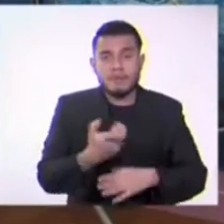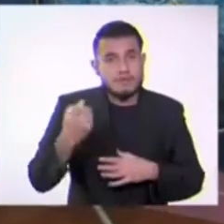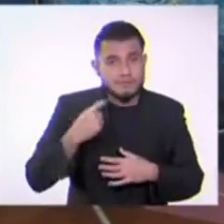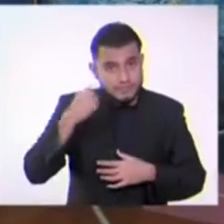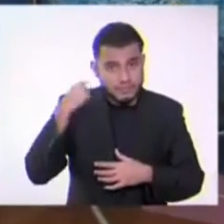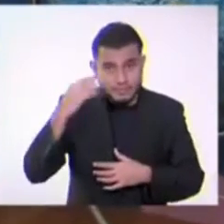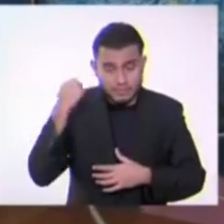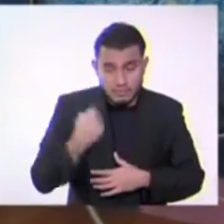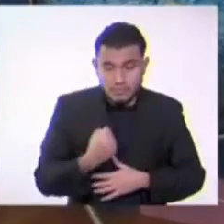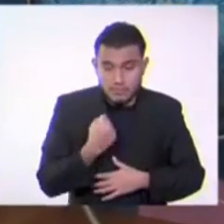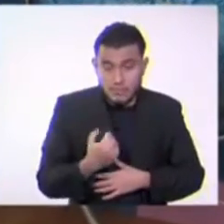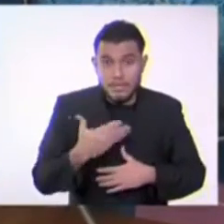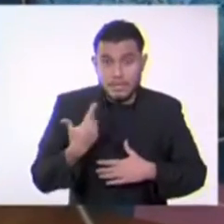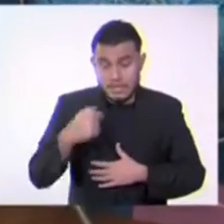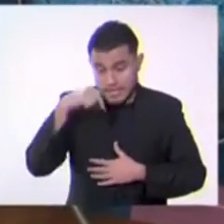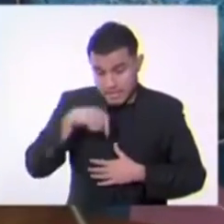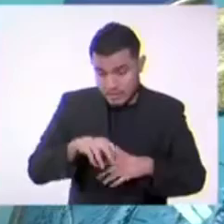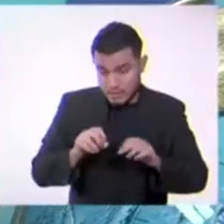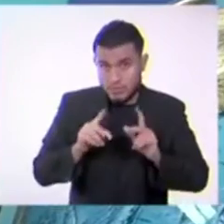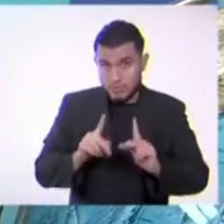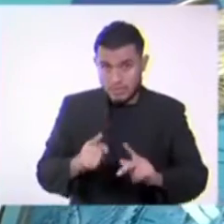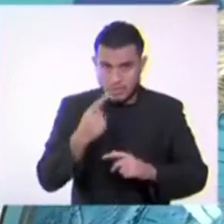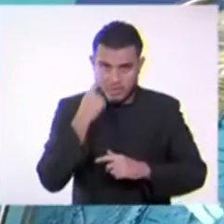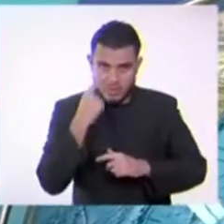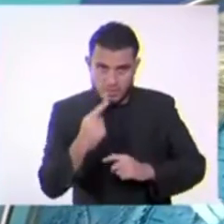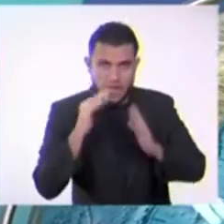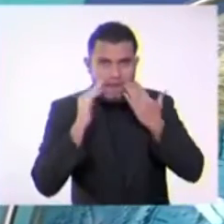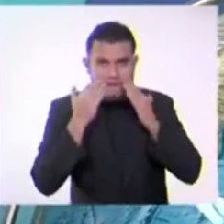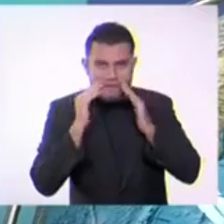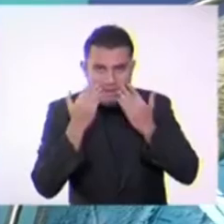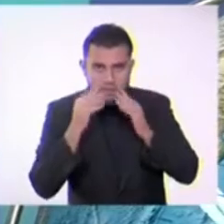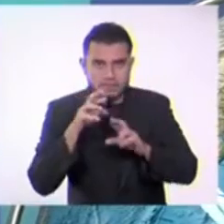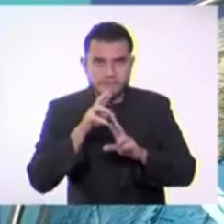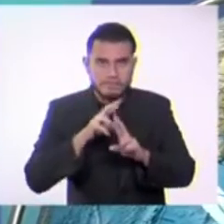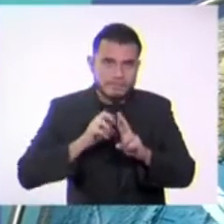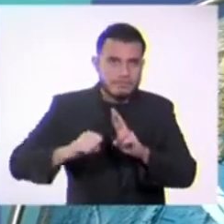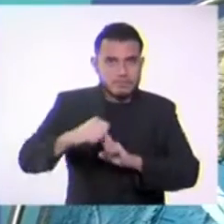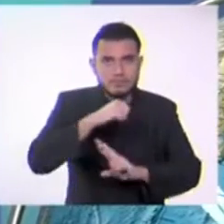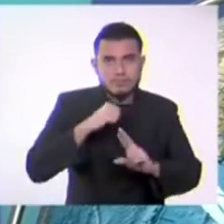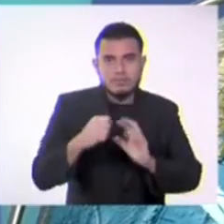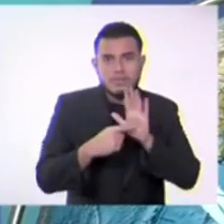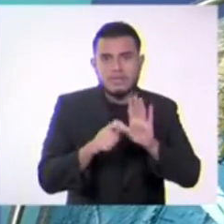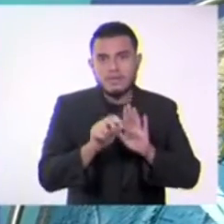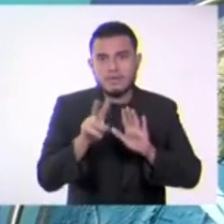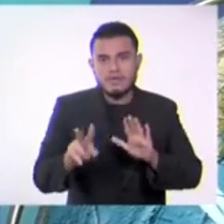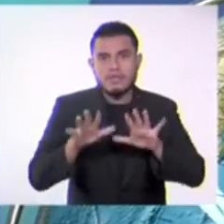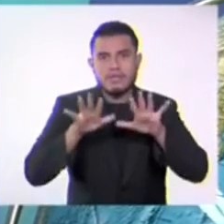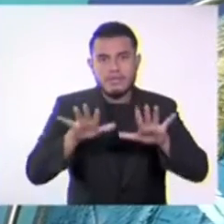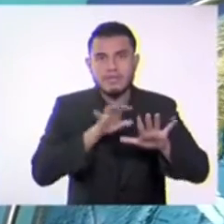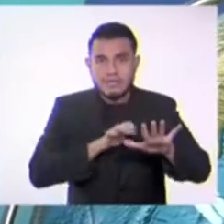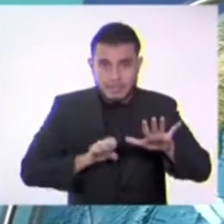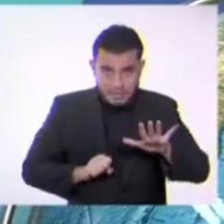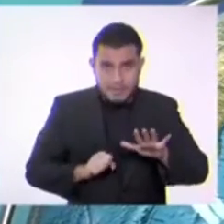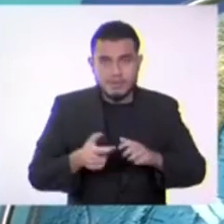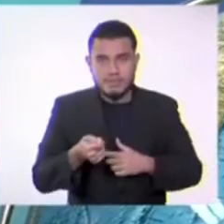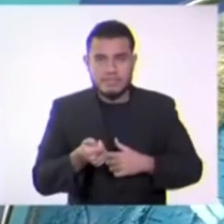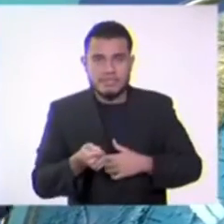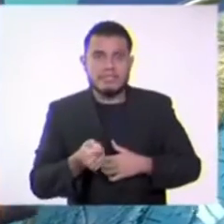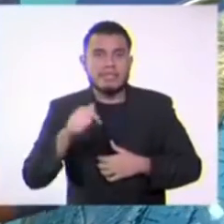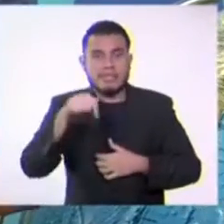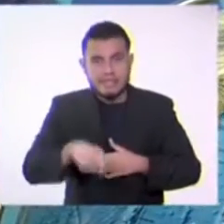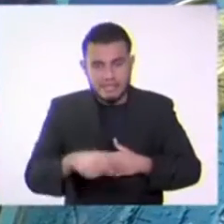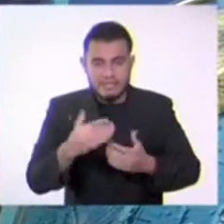y personas que nos acompañan en las redes sociales y a través de la señal de televisión de El Salvador. Es esta materia de estudios sociales la que vamos a